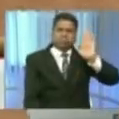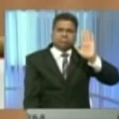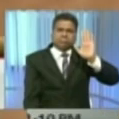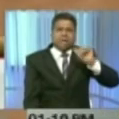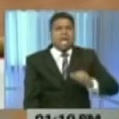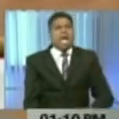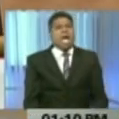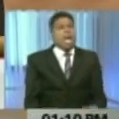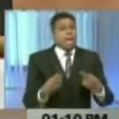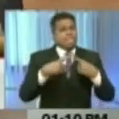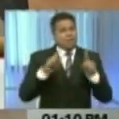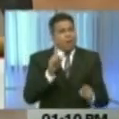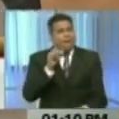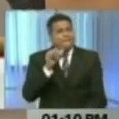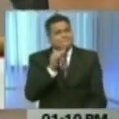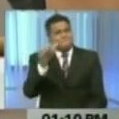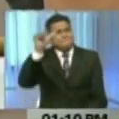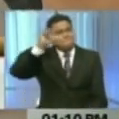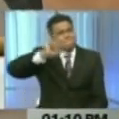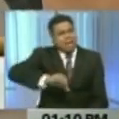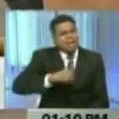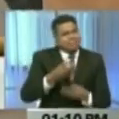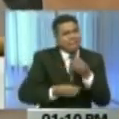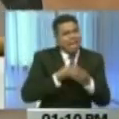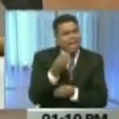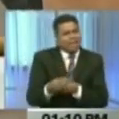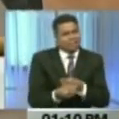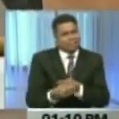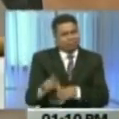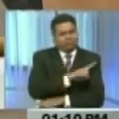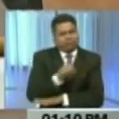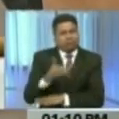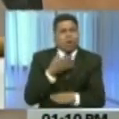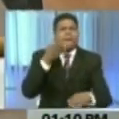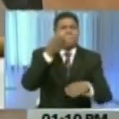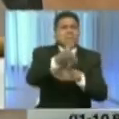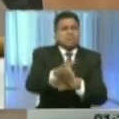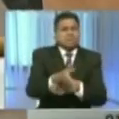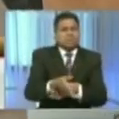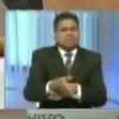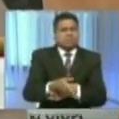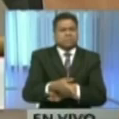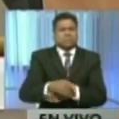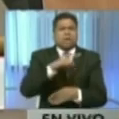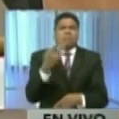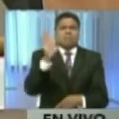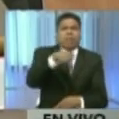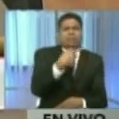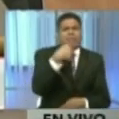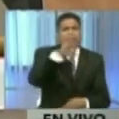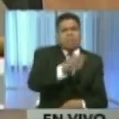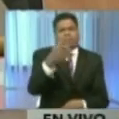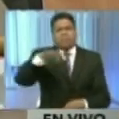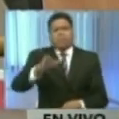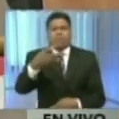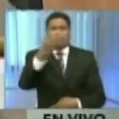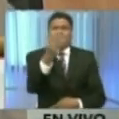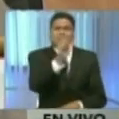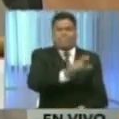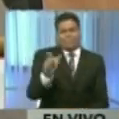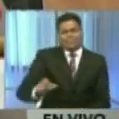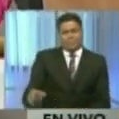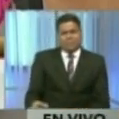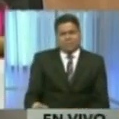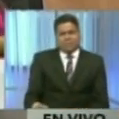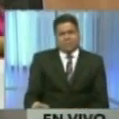Pero ya el mal está hecho, ya el país fue invadido, causó sufrimiento, muerte, violencia. Y por